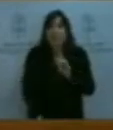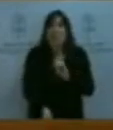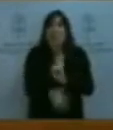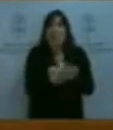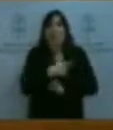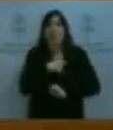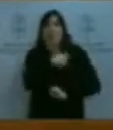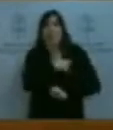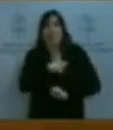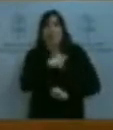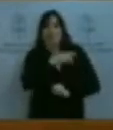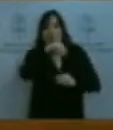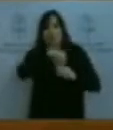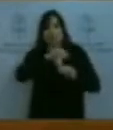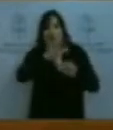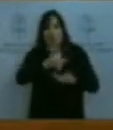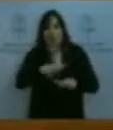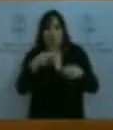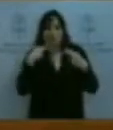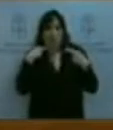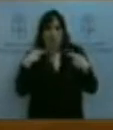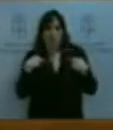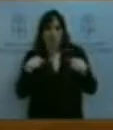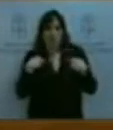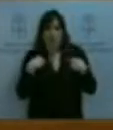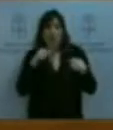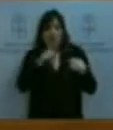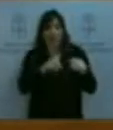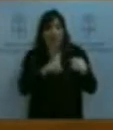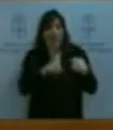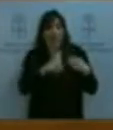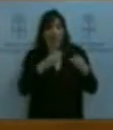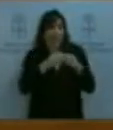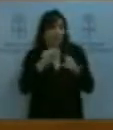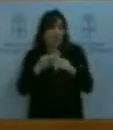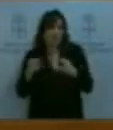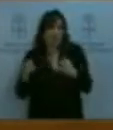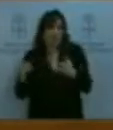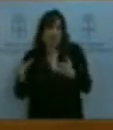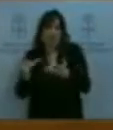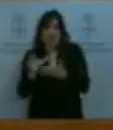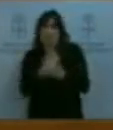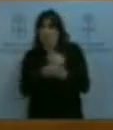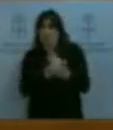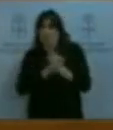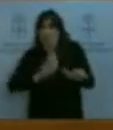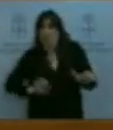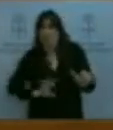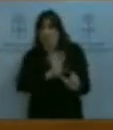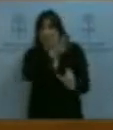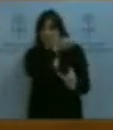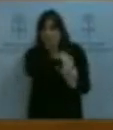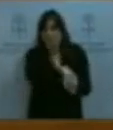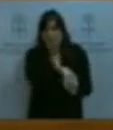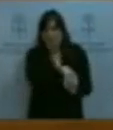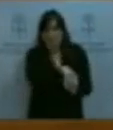que participaron la inmensa mayoría de las fuerzas políticas con representación en dicha institución y se realizó una